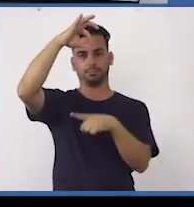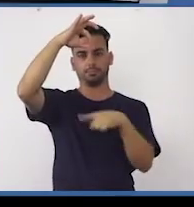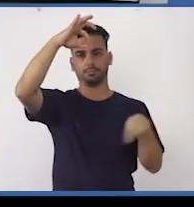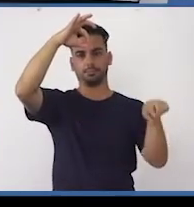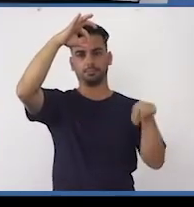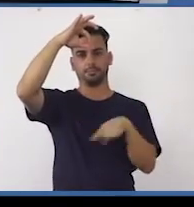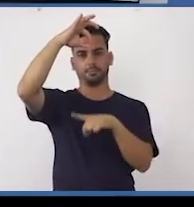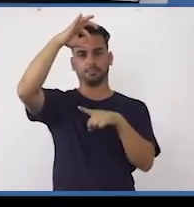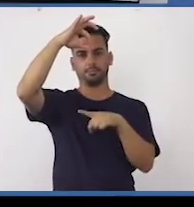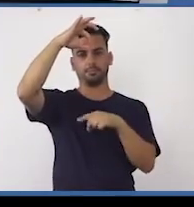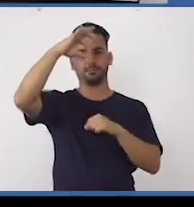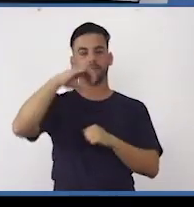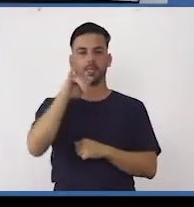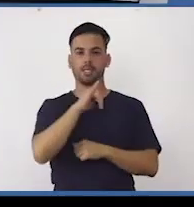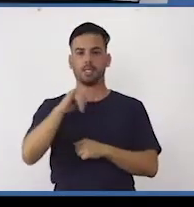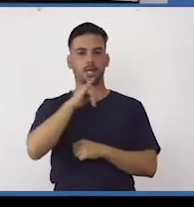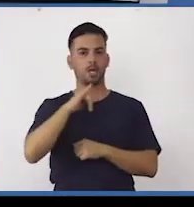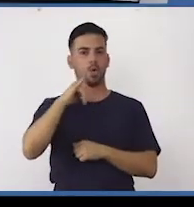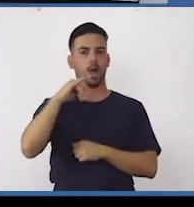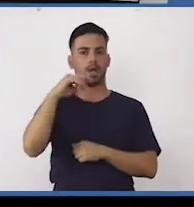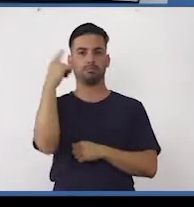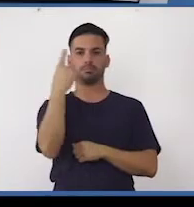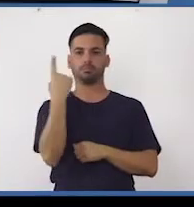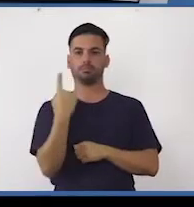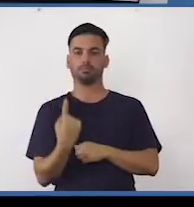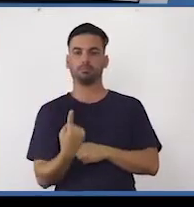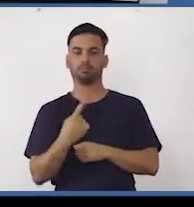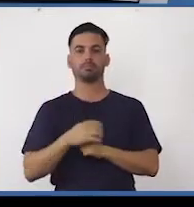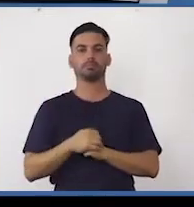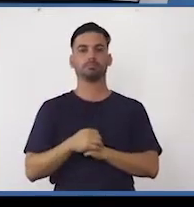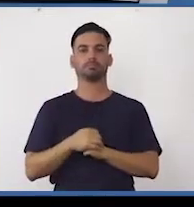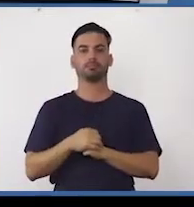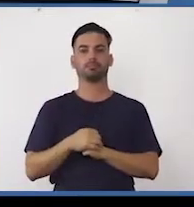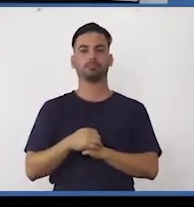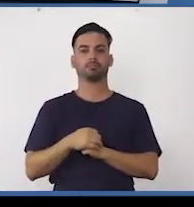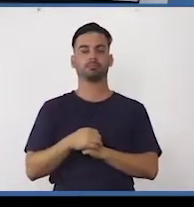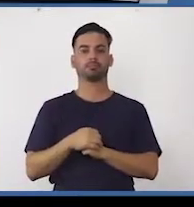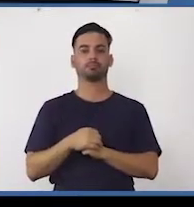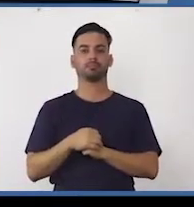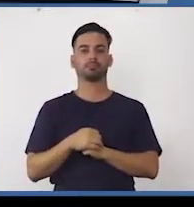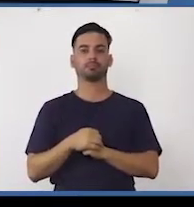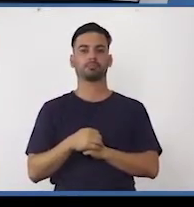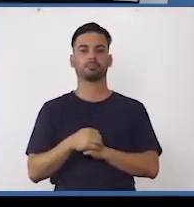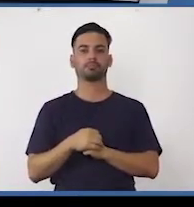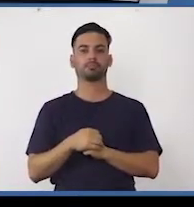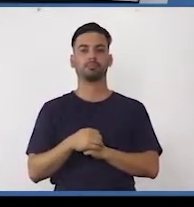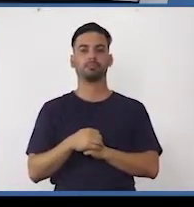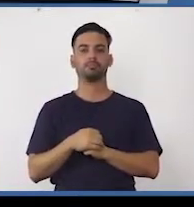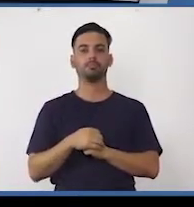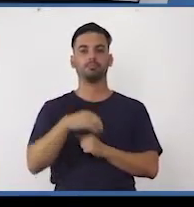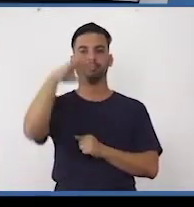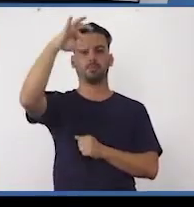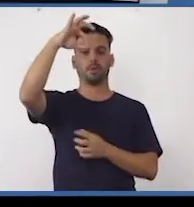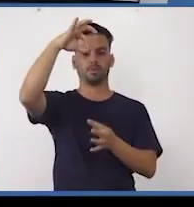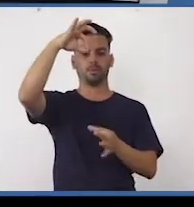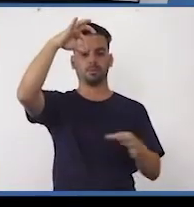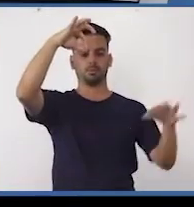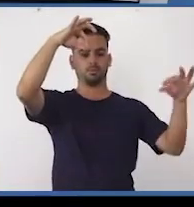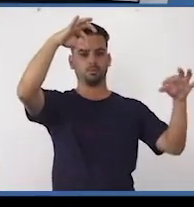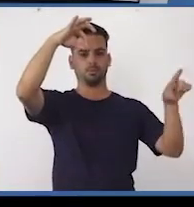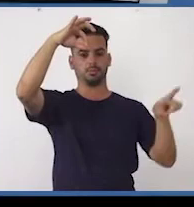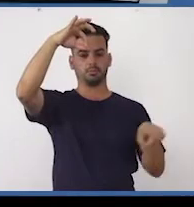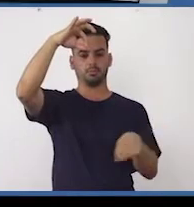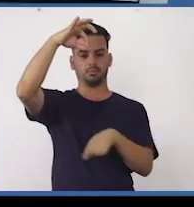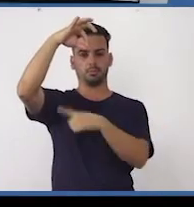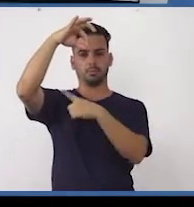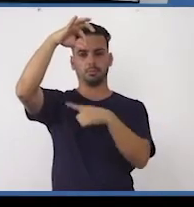péndulo de su posición de equilibrio y lo suelto, ¿él se queda en su posición de equilibrio? No, él va hasta el otro extremo y vuelve a regresar. Por lo tanto, cuando él